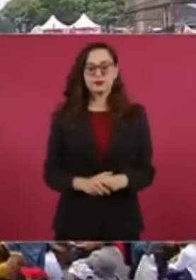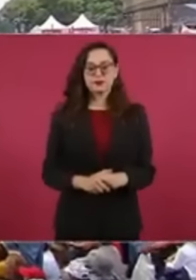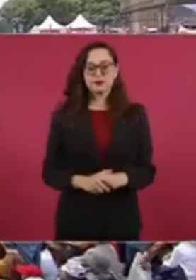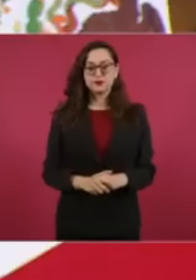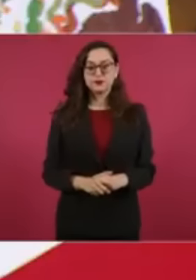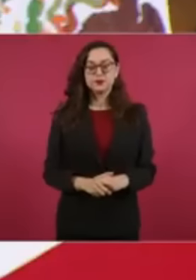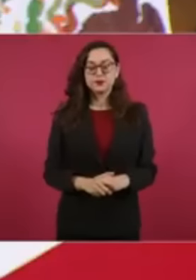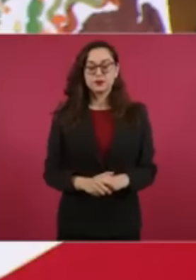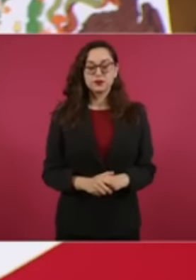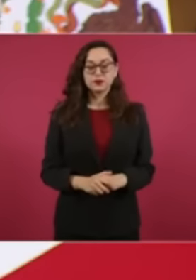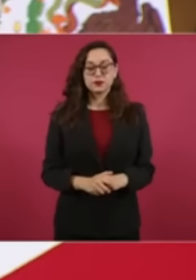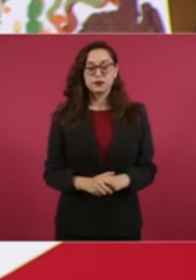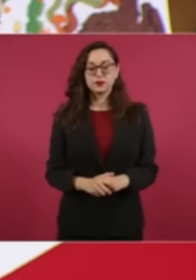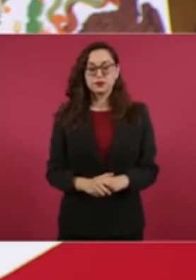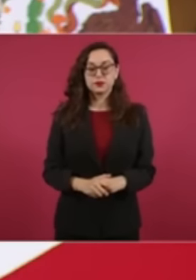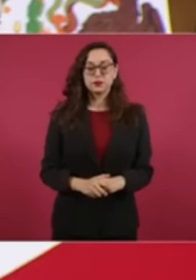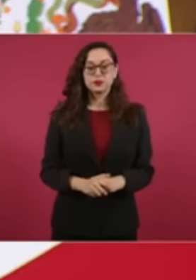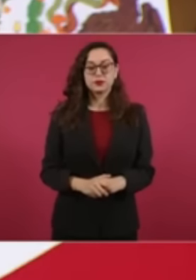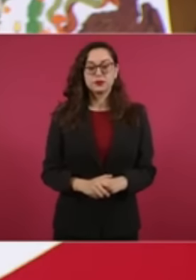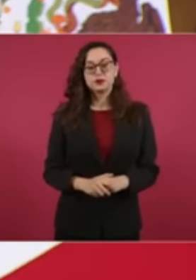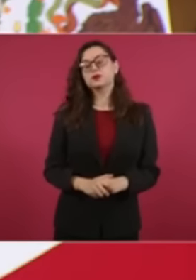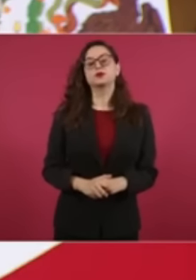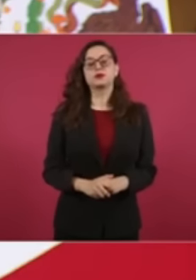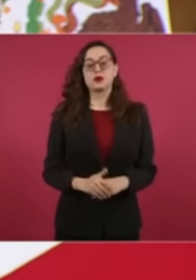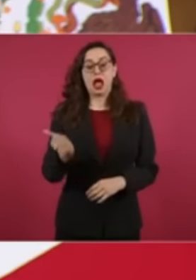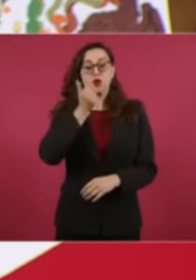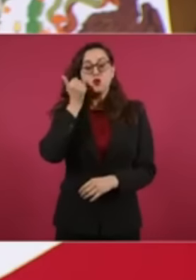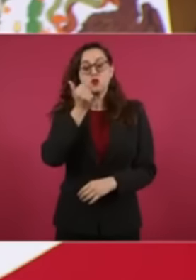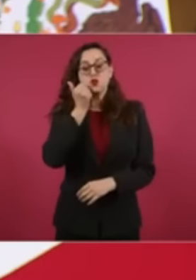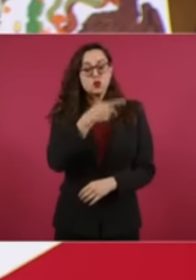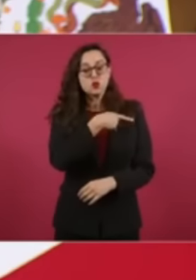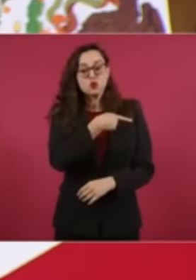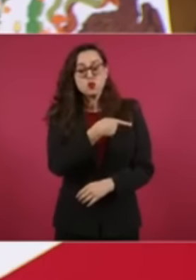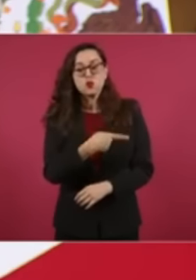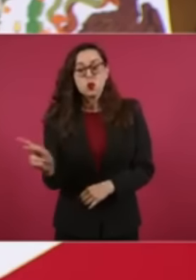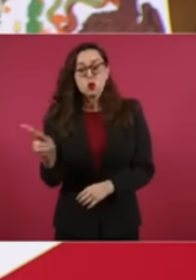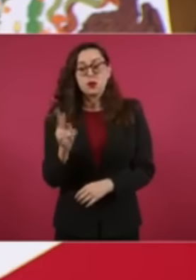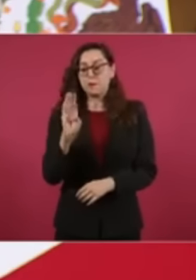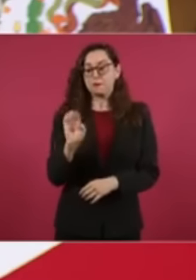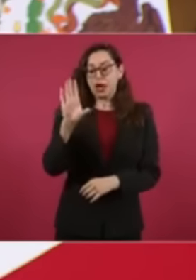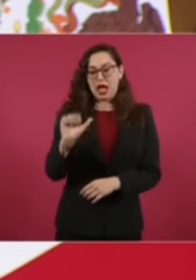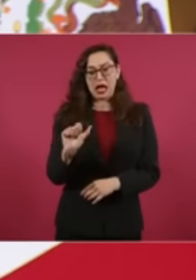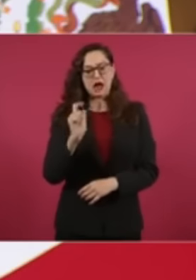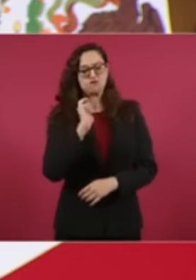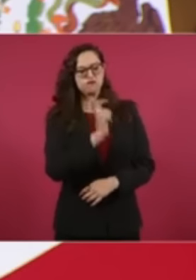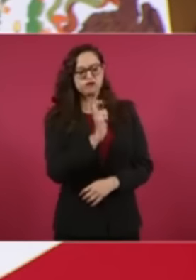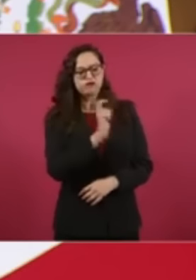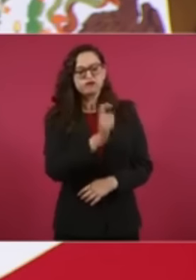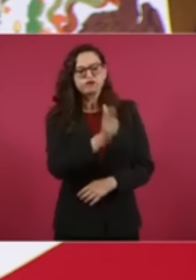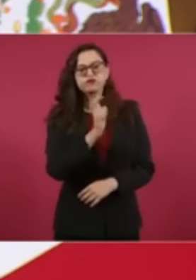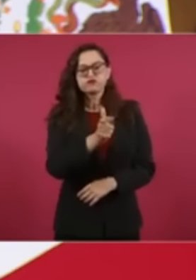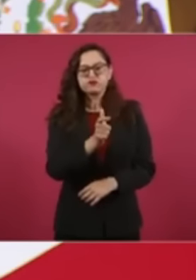brindando. El programa de becas a estudiantes de familias pobres nos ha permitido reducir